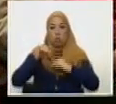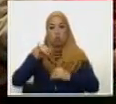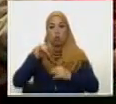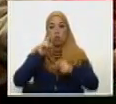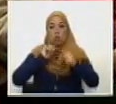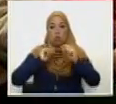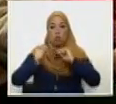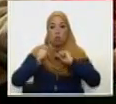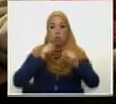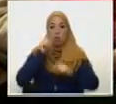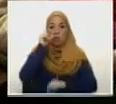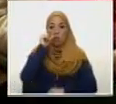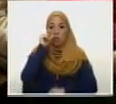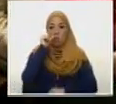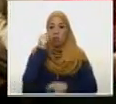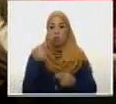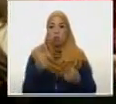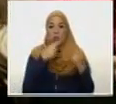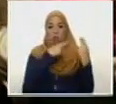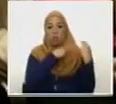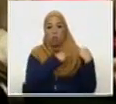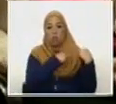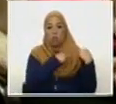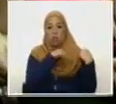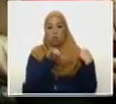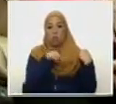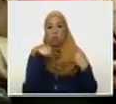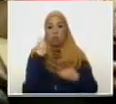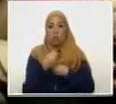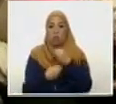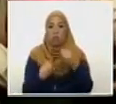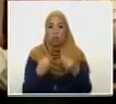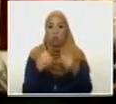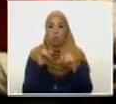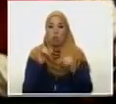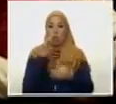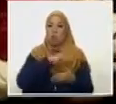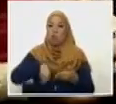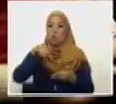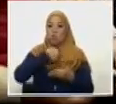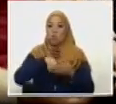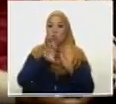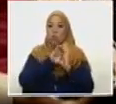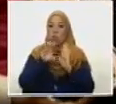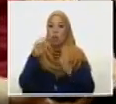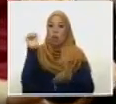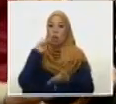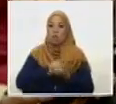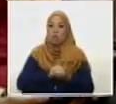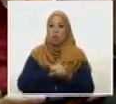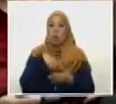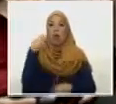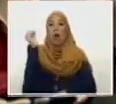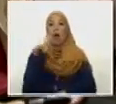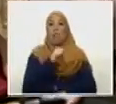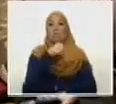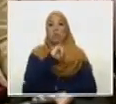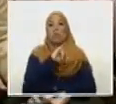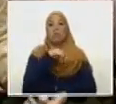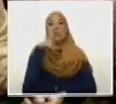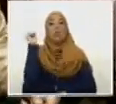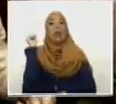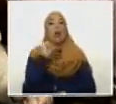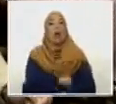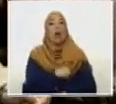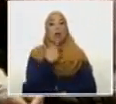Contralor General de la República, Manuel Galindo, la cual leyó al Pleno de Constituyente. Aprobada la solicitud de jubilación del